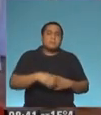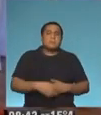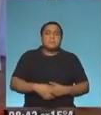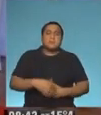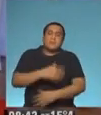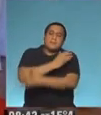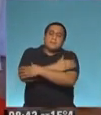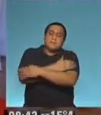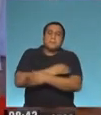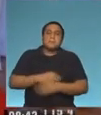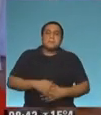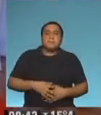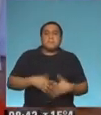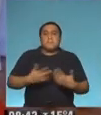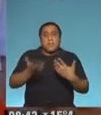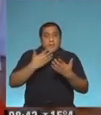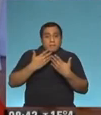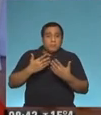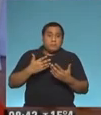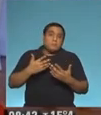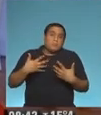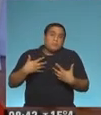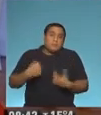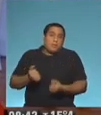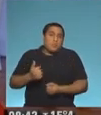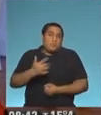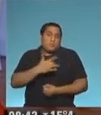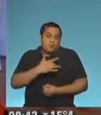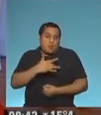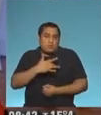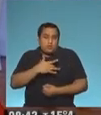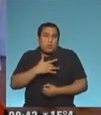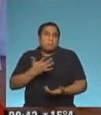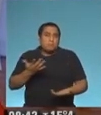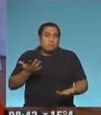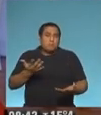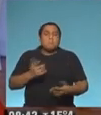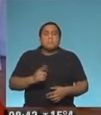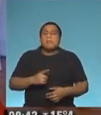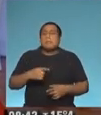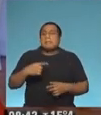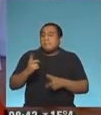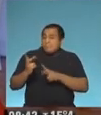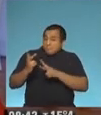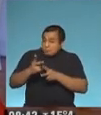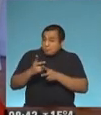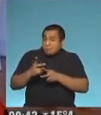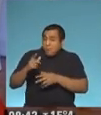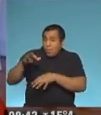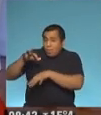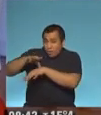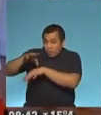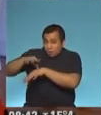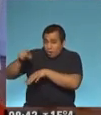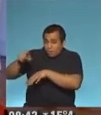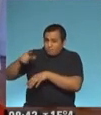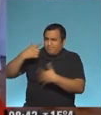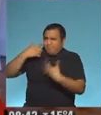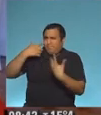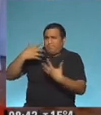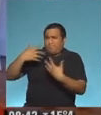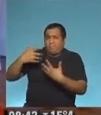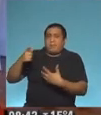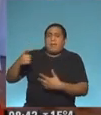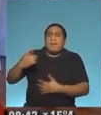Un abrazo. Bueno, y hablamos de la salud cardiológica, de nuestro corazón, que como decía este médico que es tan, tan reconocido, él es